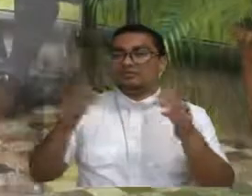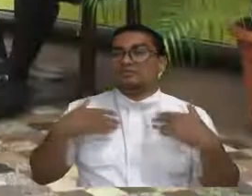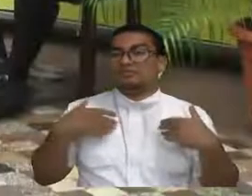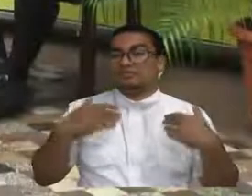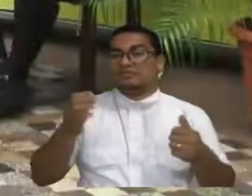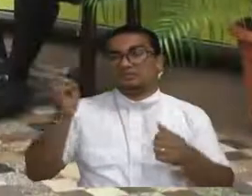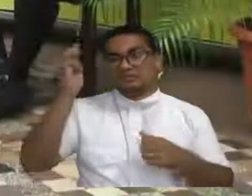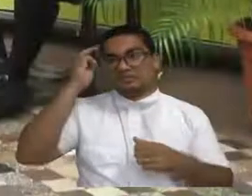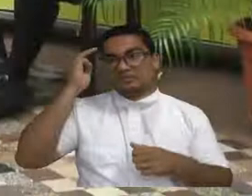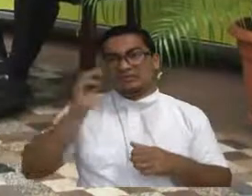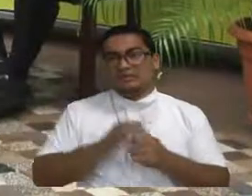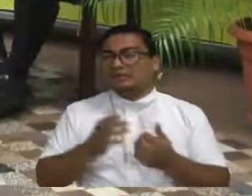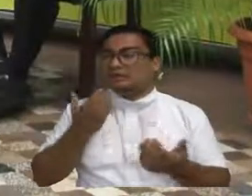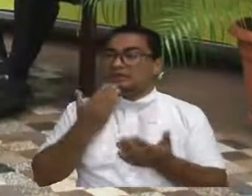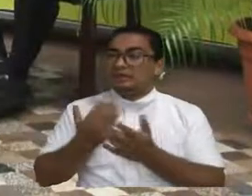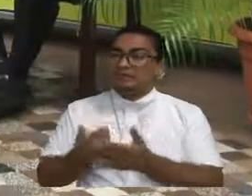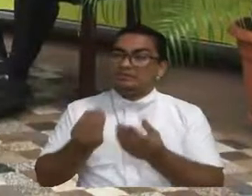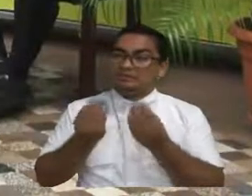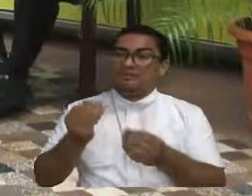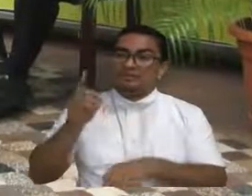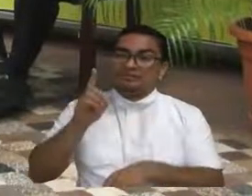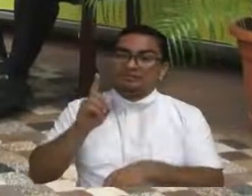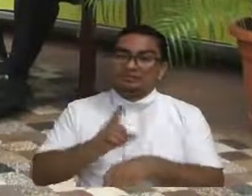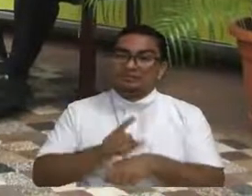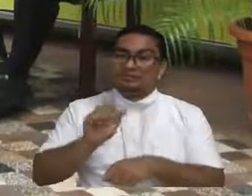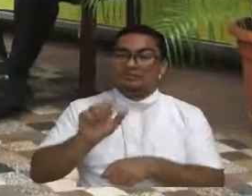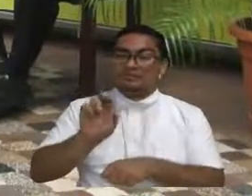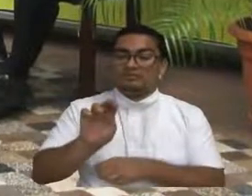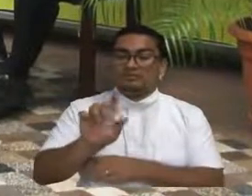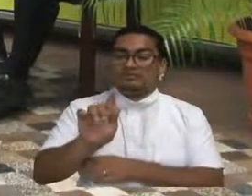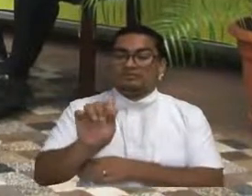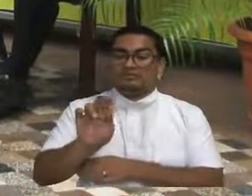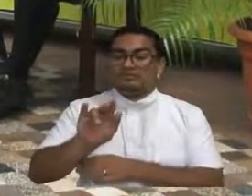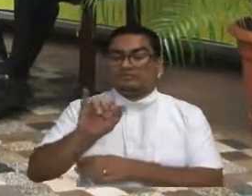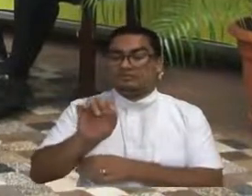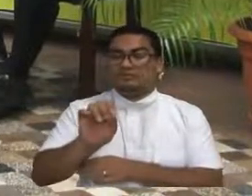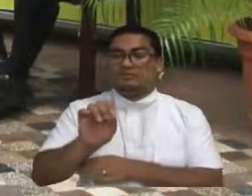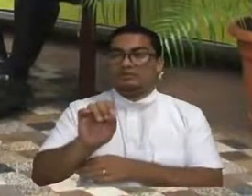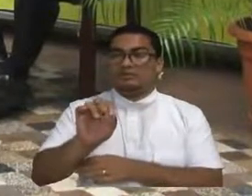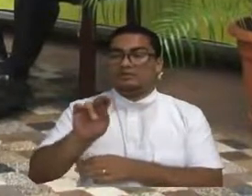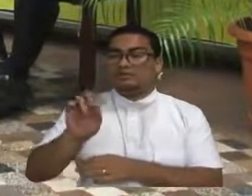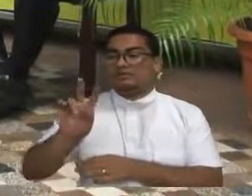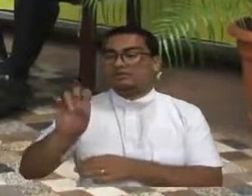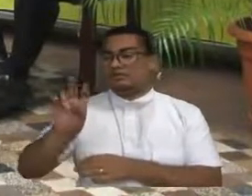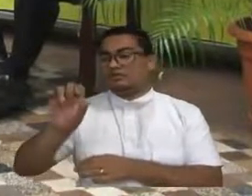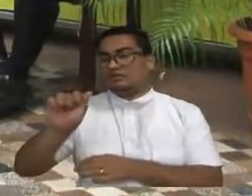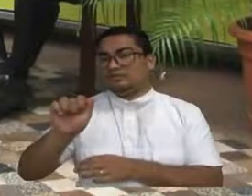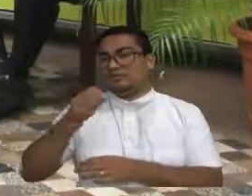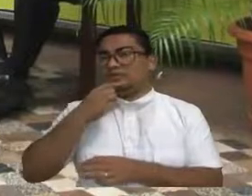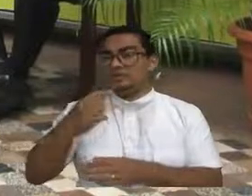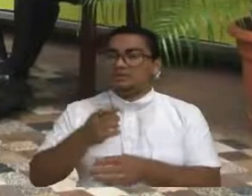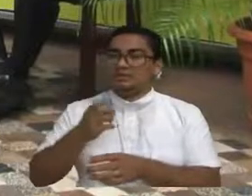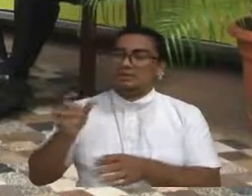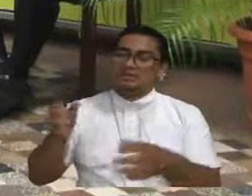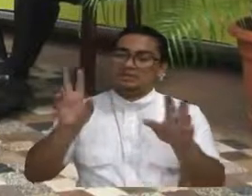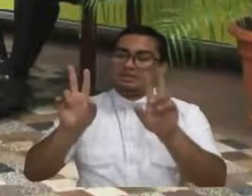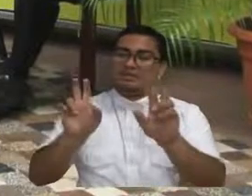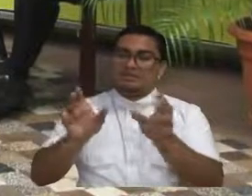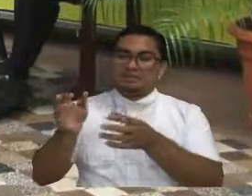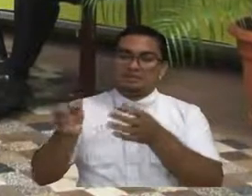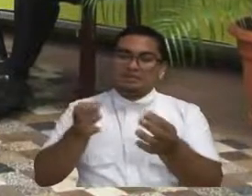Ok. Le agradecemos, doctor Antonio Novoa, por su tiempo y habernos explicado sobre este tema tan interesante como es la